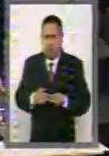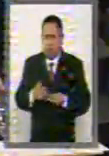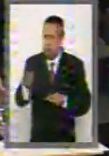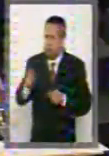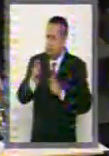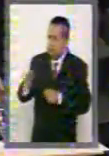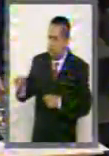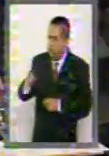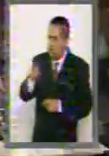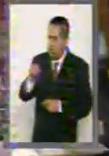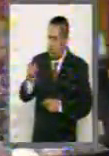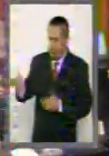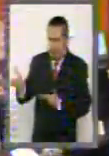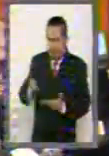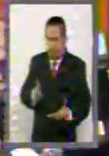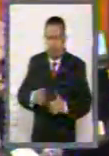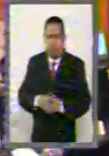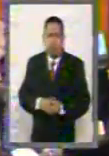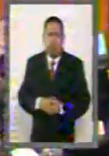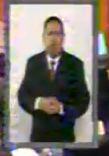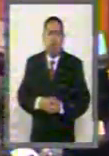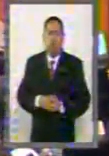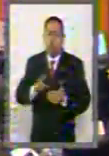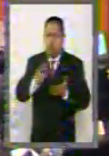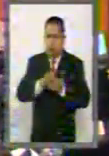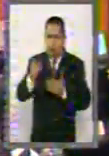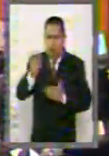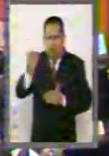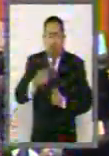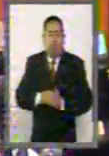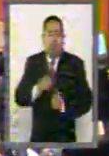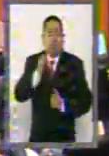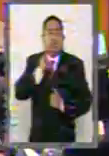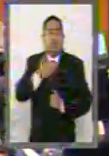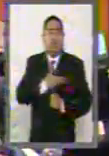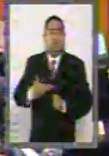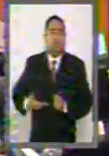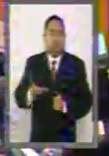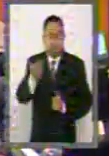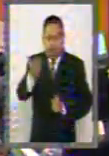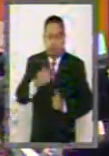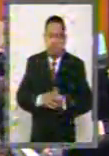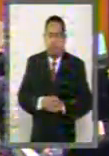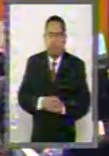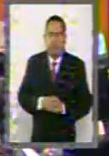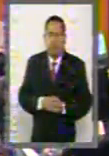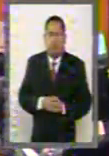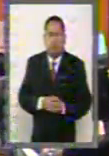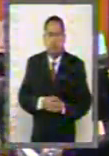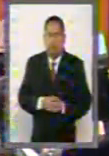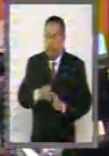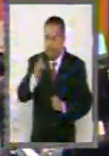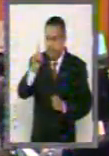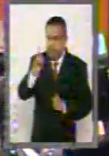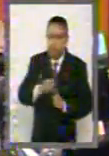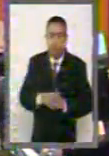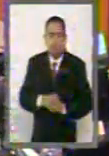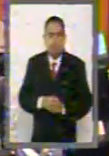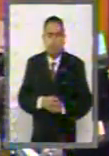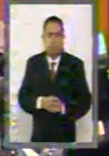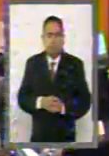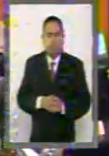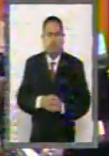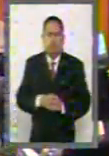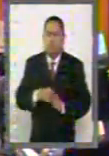Continúe, senador Robledo. Muchas gracias, senador presidente. Primero que nada,